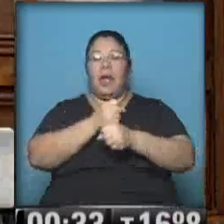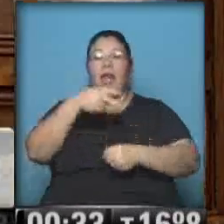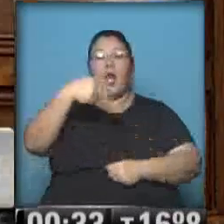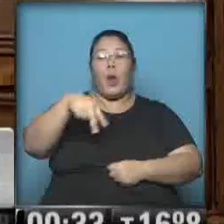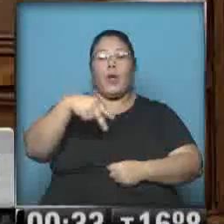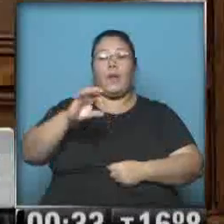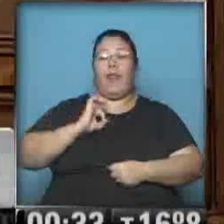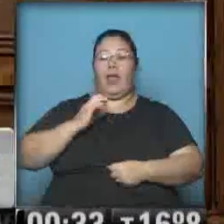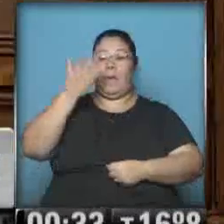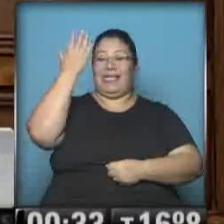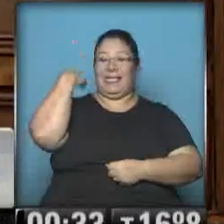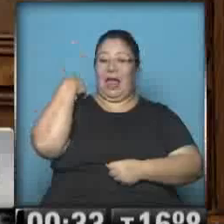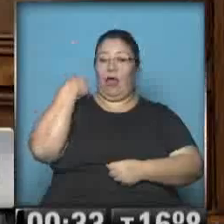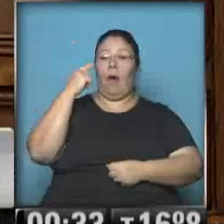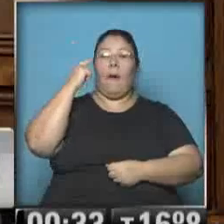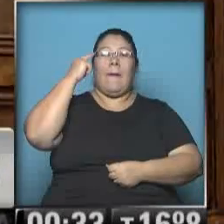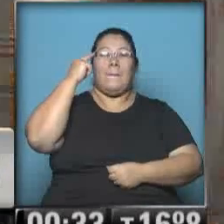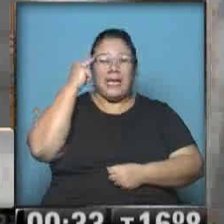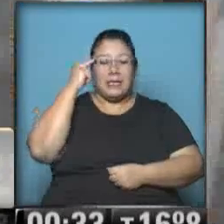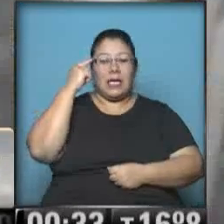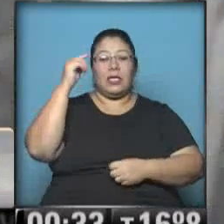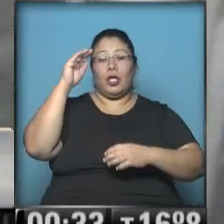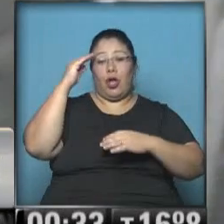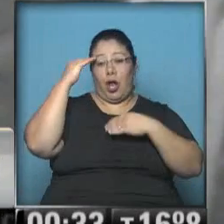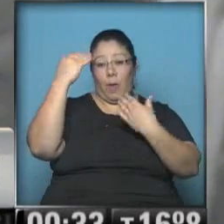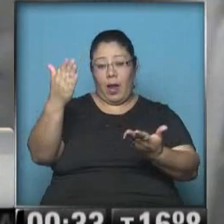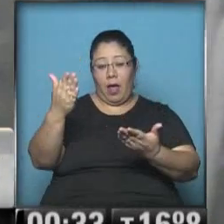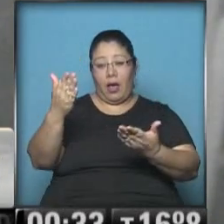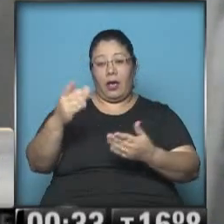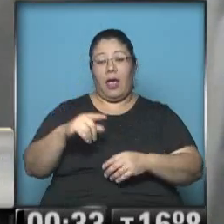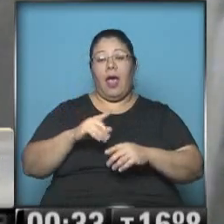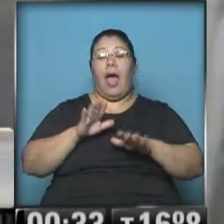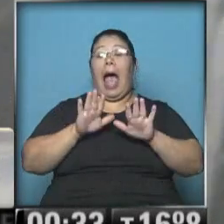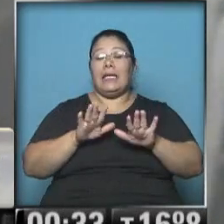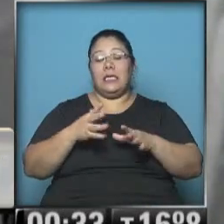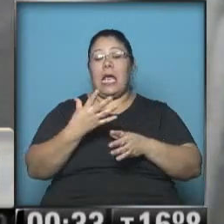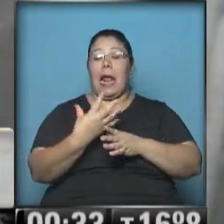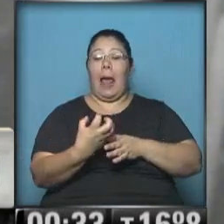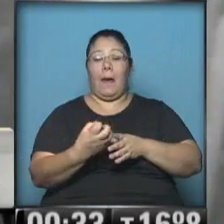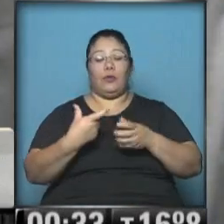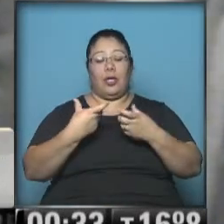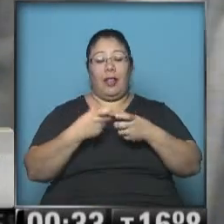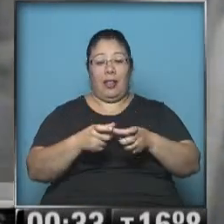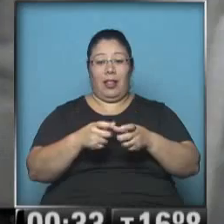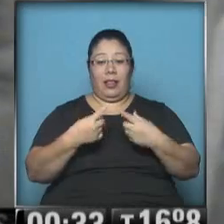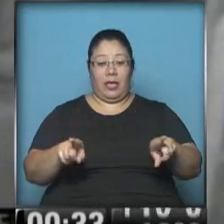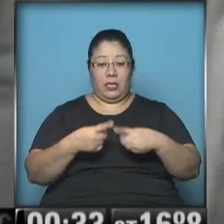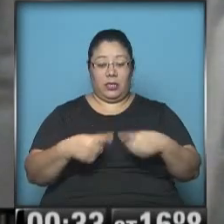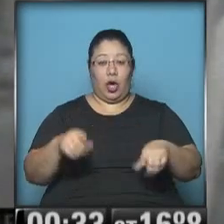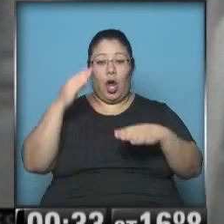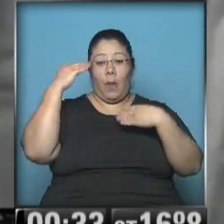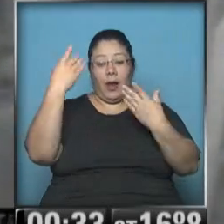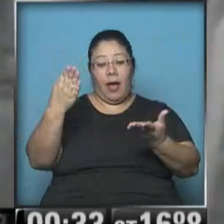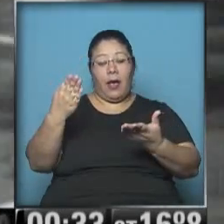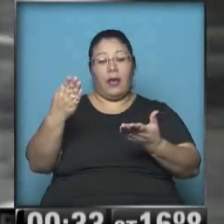ya a pensar en lo que iba a ser el centenario de Aníbal Troilo, y así fue que grabamos este disco, homenaje a Aníbal Troilo en su centenario.